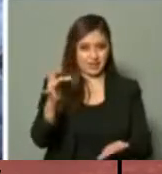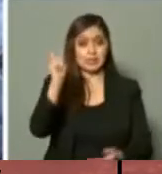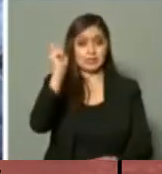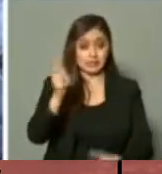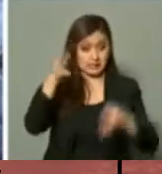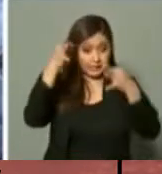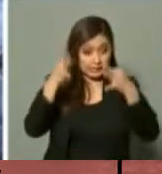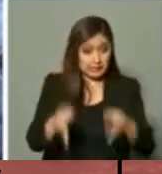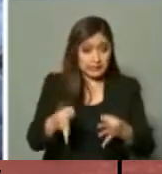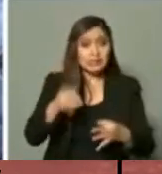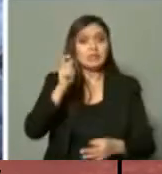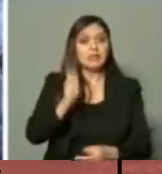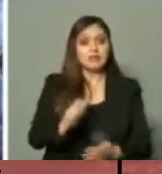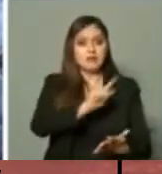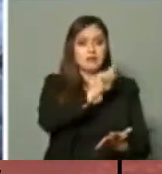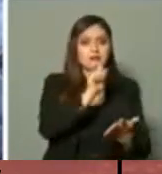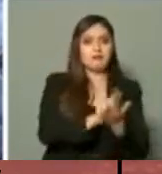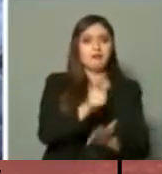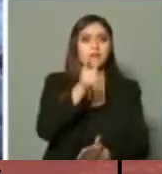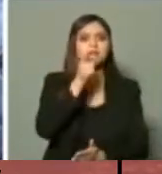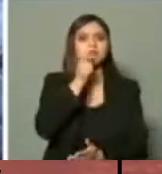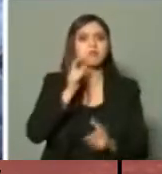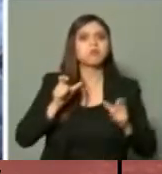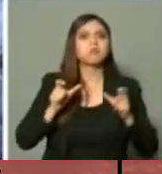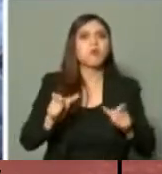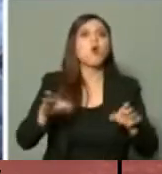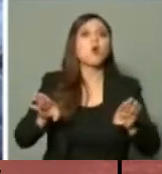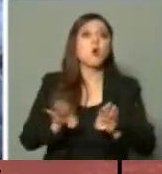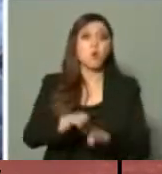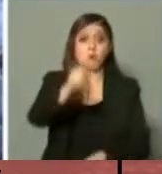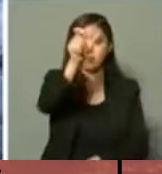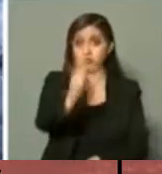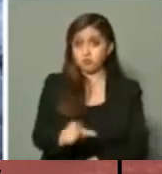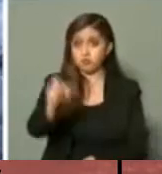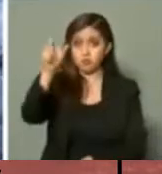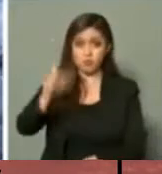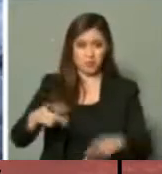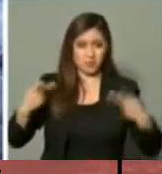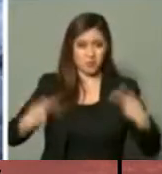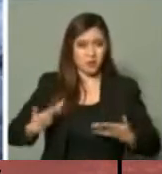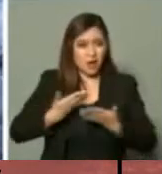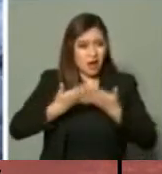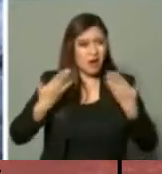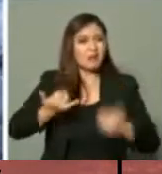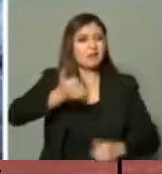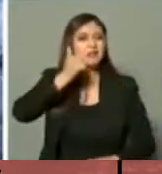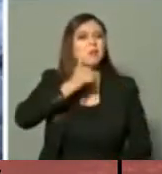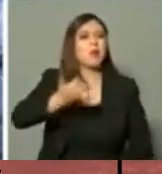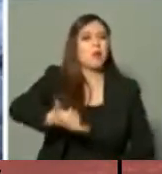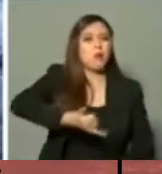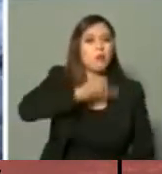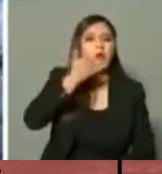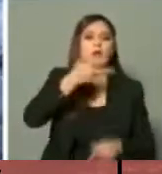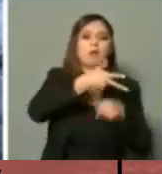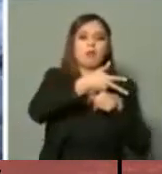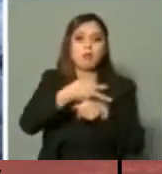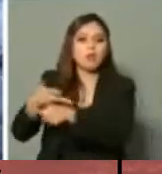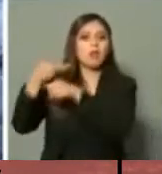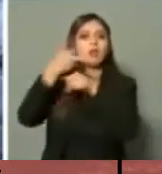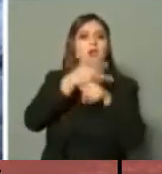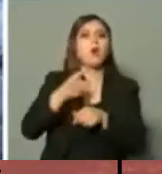seguridad es justamente que nosotros logremos una mejor policía. Hoy en día se han equivocado cuando hablan que solamente tienen que ser cámaras y tienen que ser